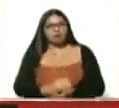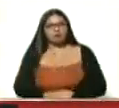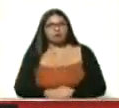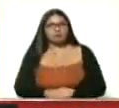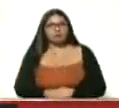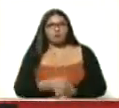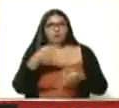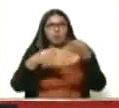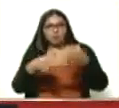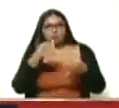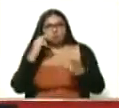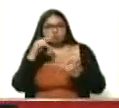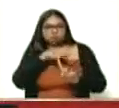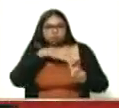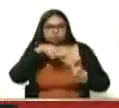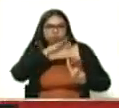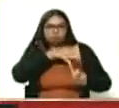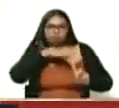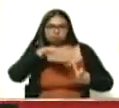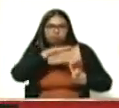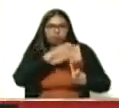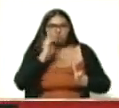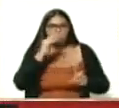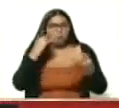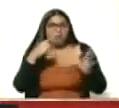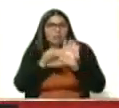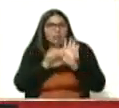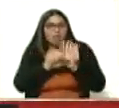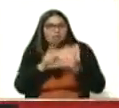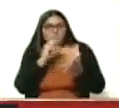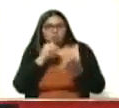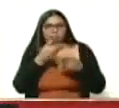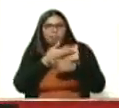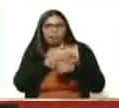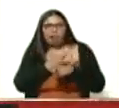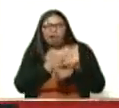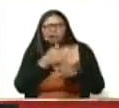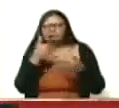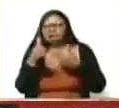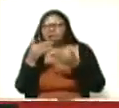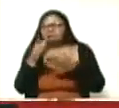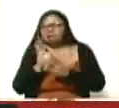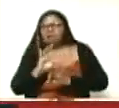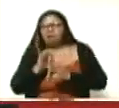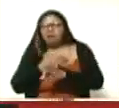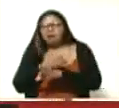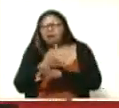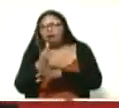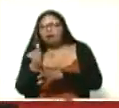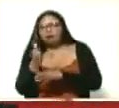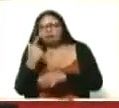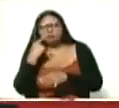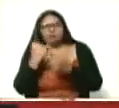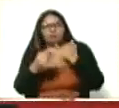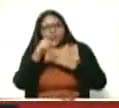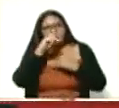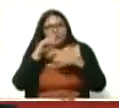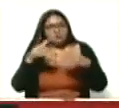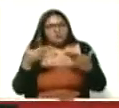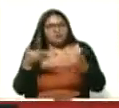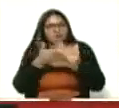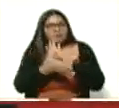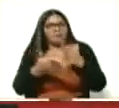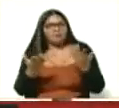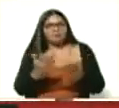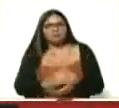juicio viciado. Tú bien lo acabas de decir, ha tenido mucho letargo, le han dado largas. ¿Qué ha sucedido en este último año? ¿Qué ha